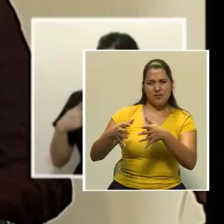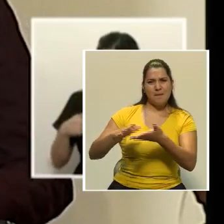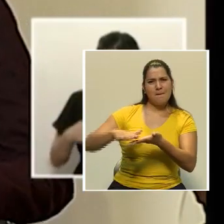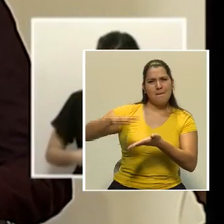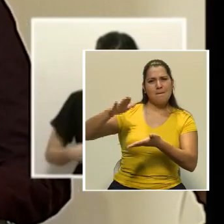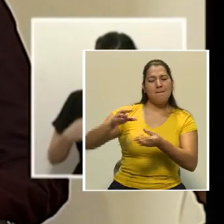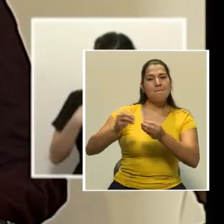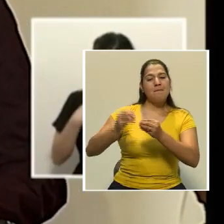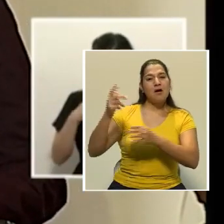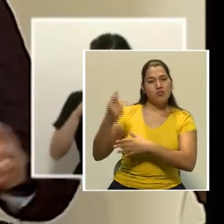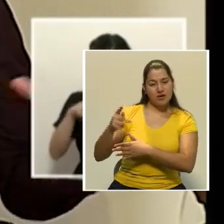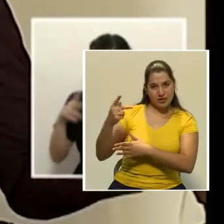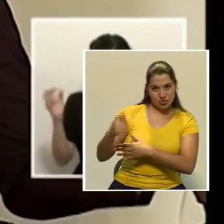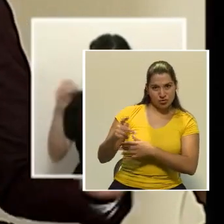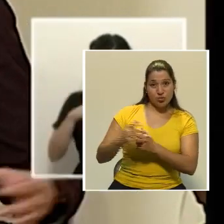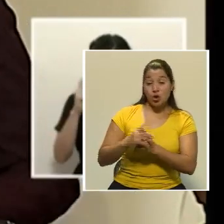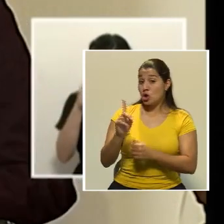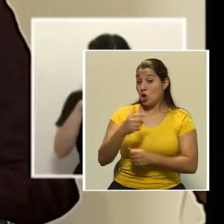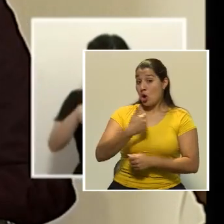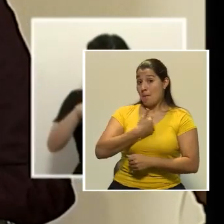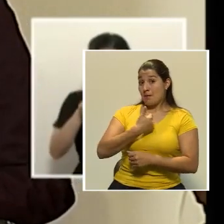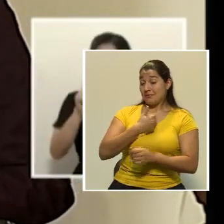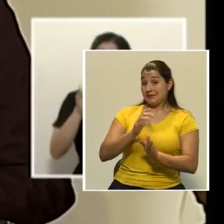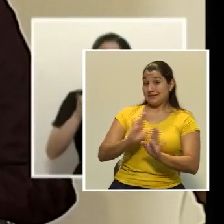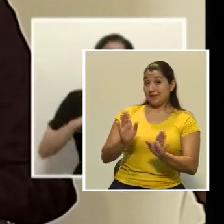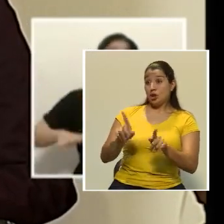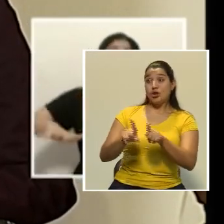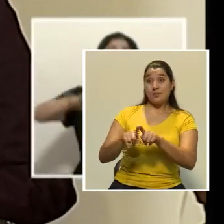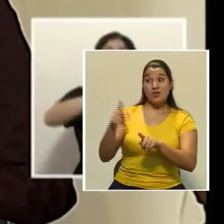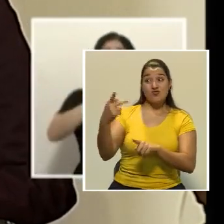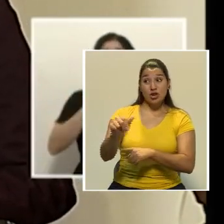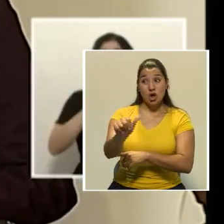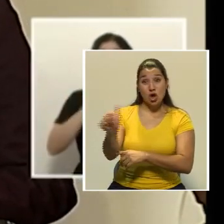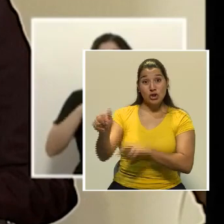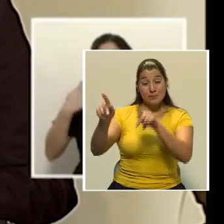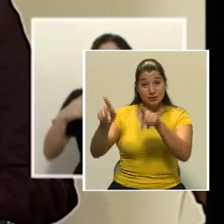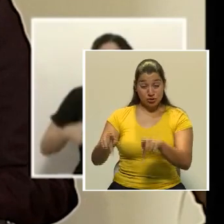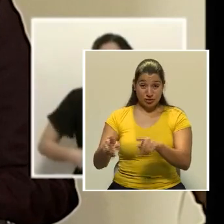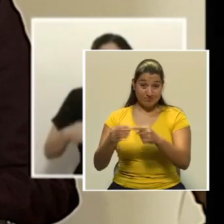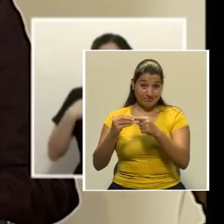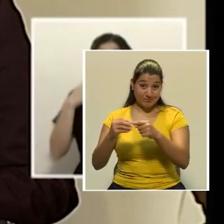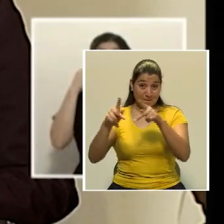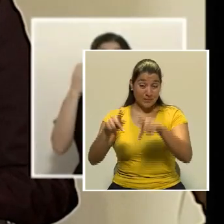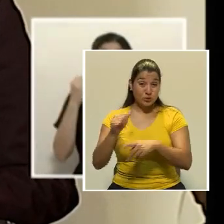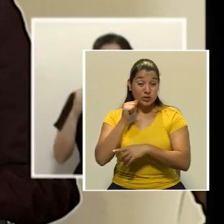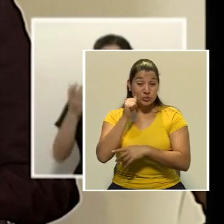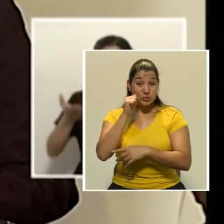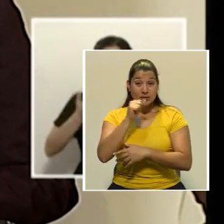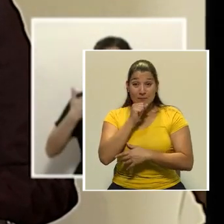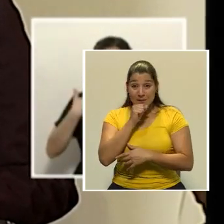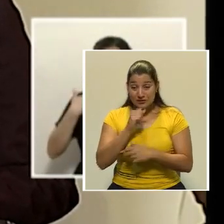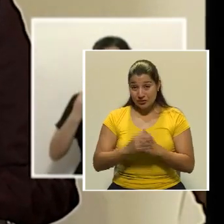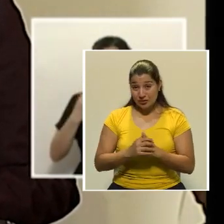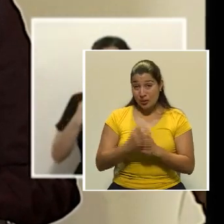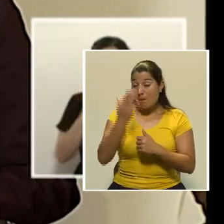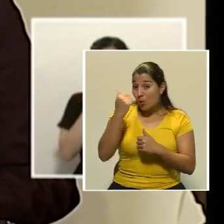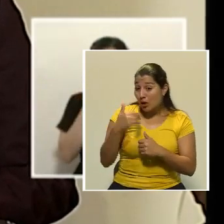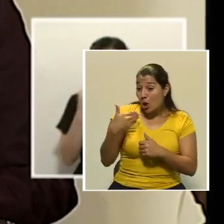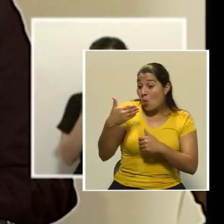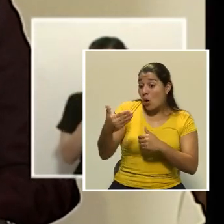vidas de las personas que están participando ahí, es la vida de una población mucho mayor. Porque hemos dicho, si colapso de los servicios, no va a